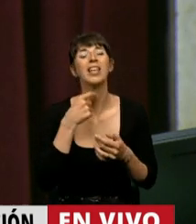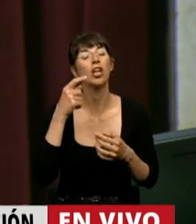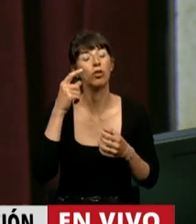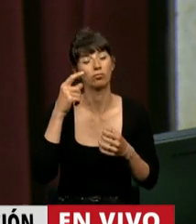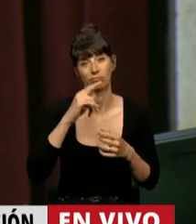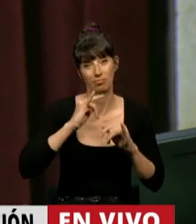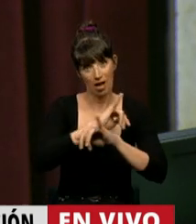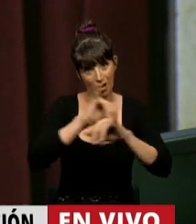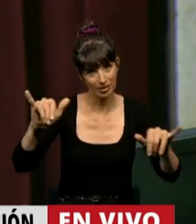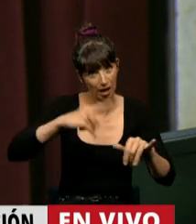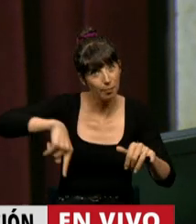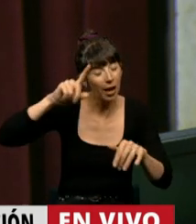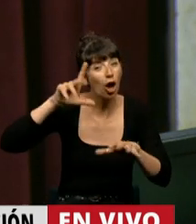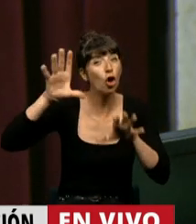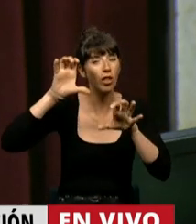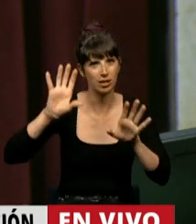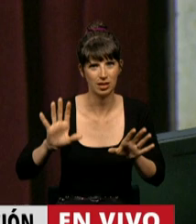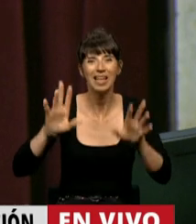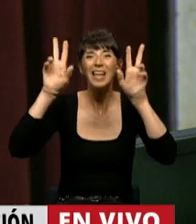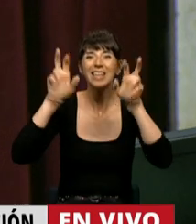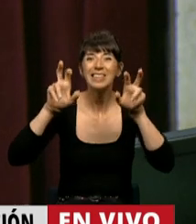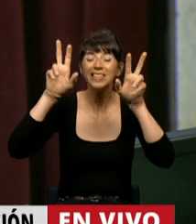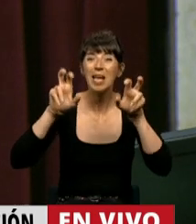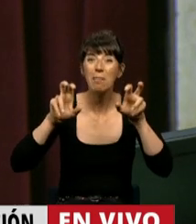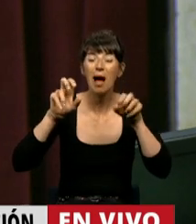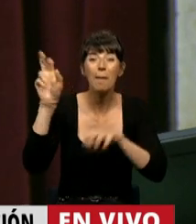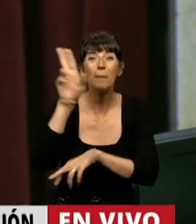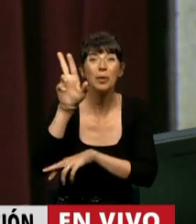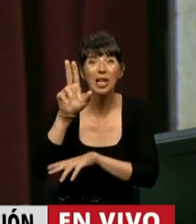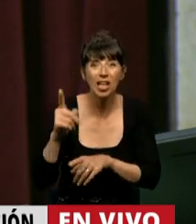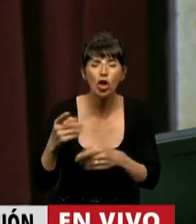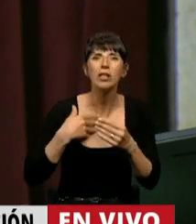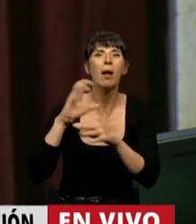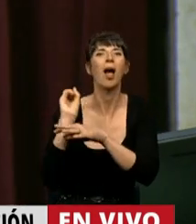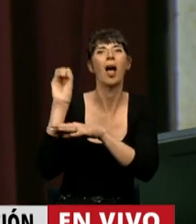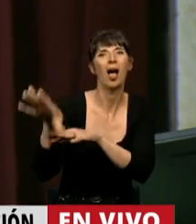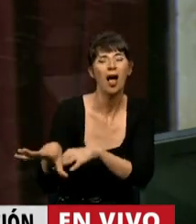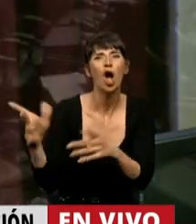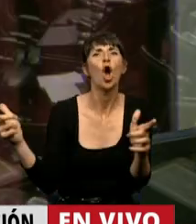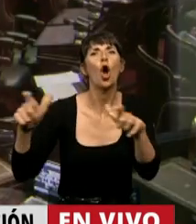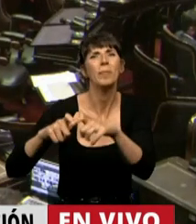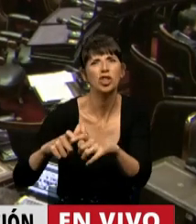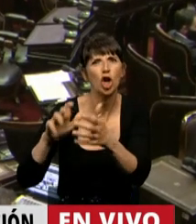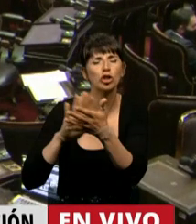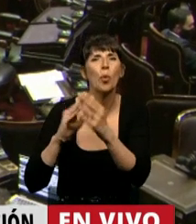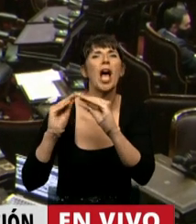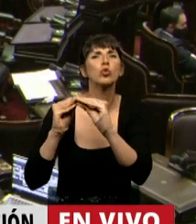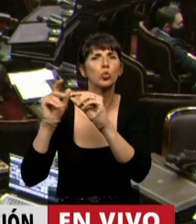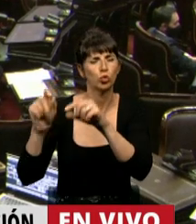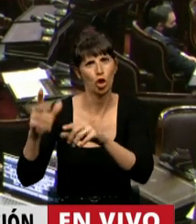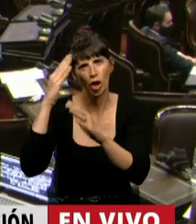de privilegio que expone un diputado son para ser giradas a la comisión de asuntos constitucionales y no para ser